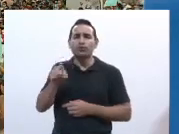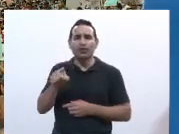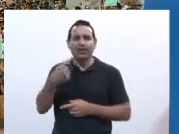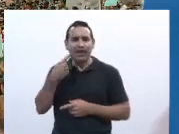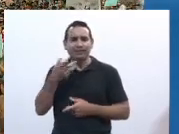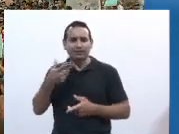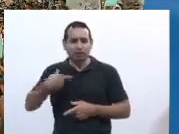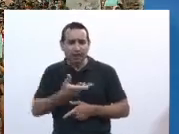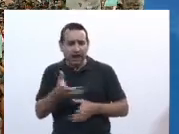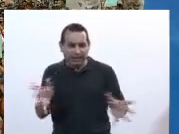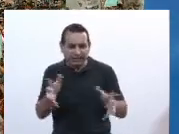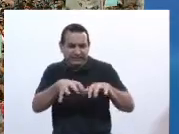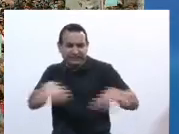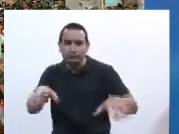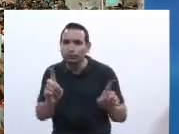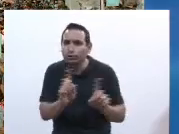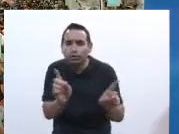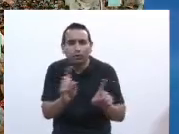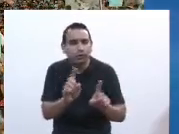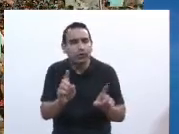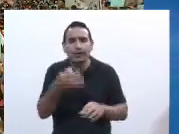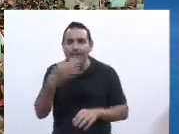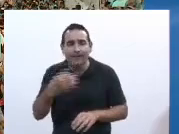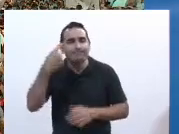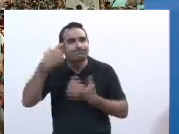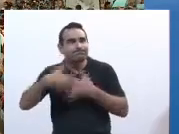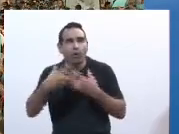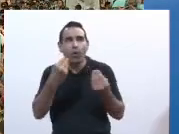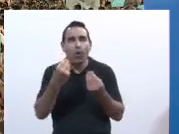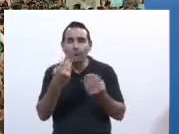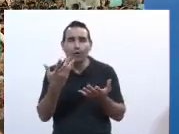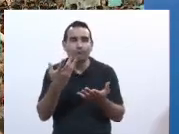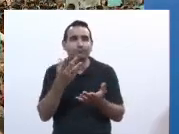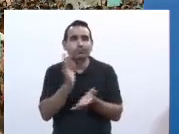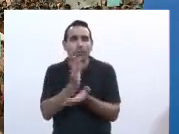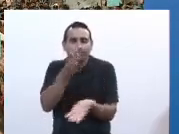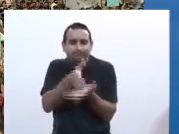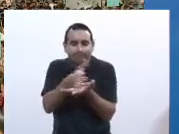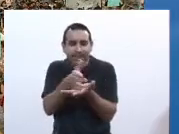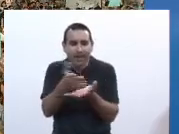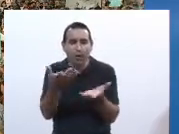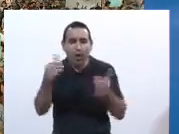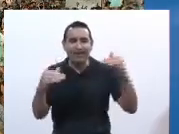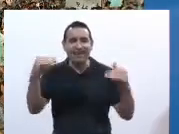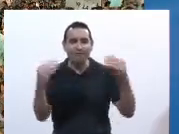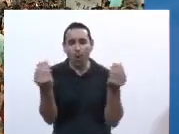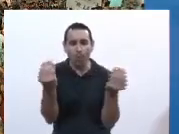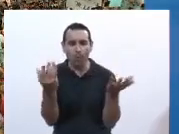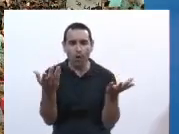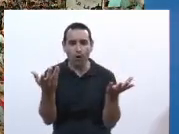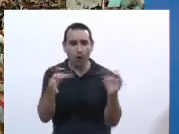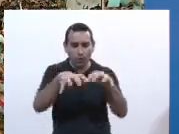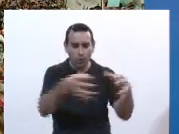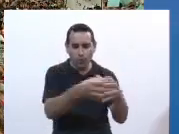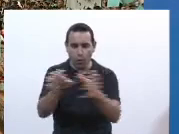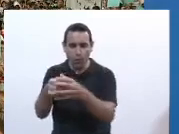dividiendo a la sociedad, sino encontrar el punto medio en el equilibrio. ¿Y cuál es ese punto